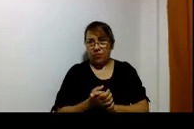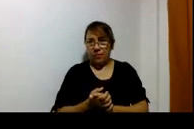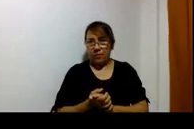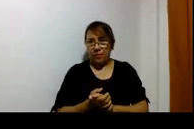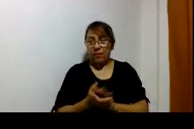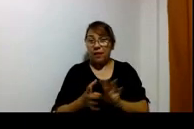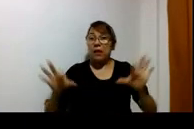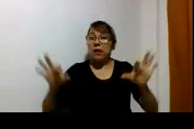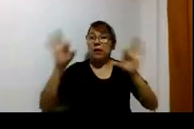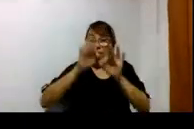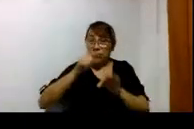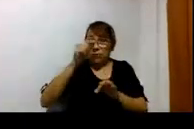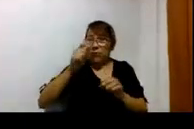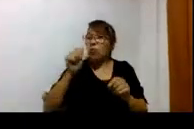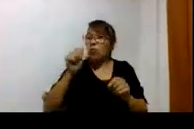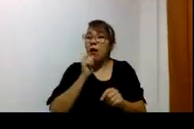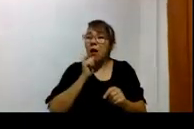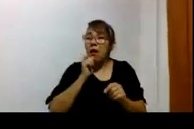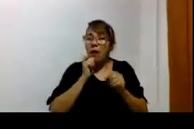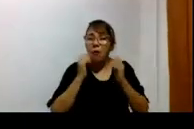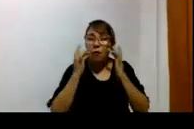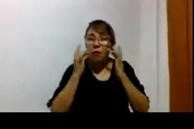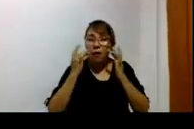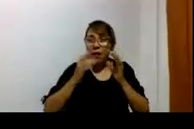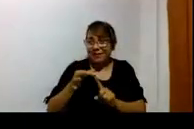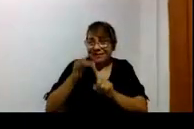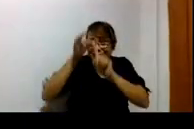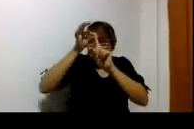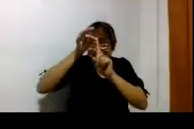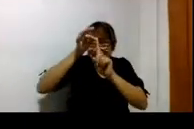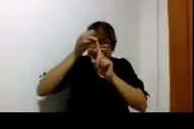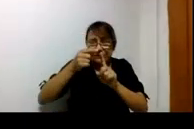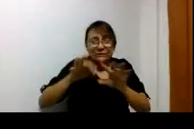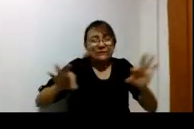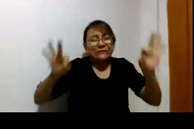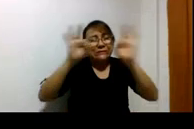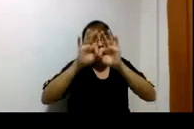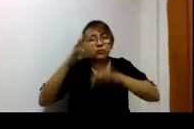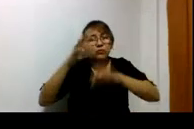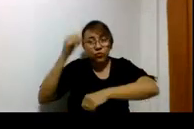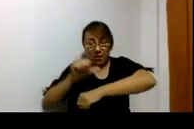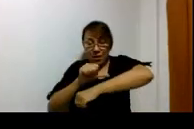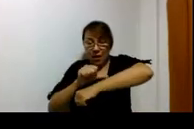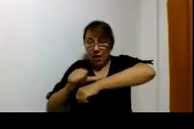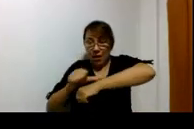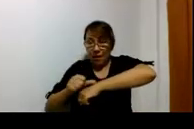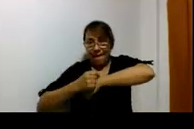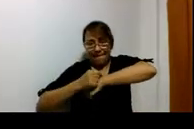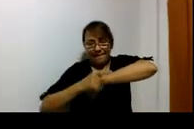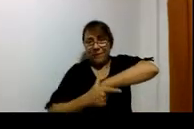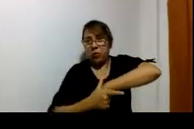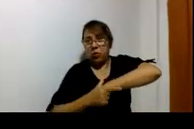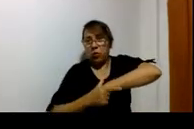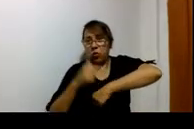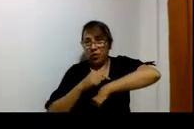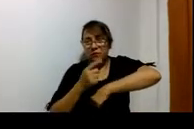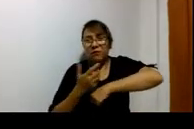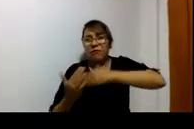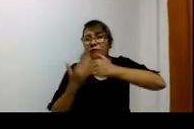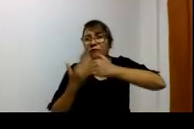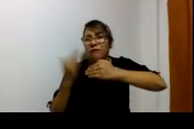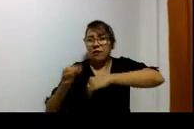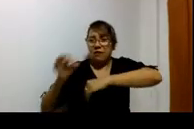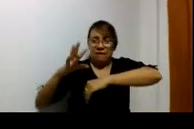de solución salina o de agua estéril es supremamente útil porque las heridas tienen como principal riesgo el tema de la infección. La